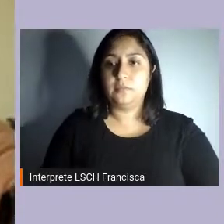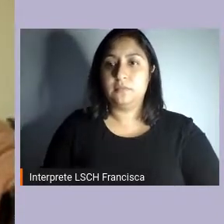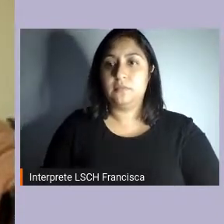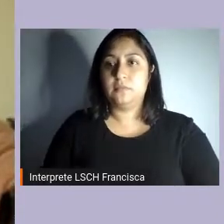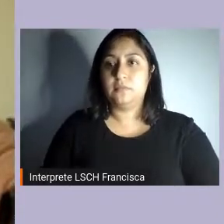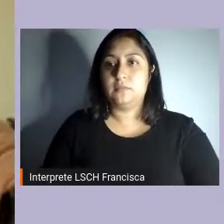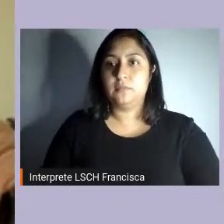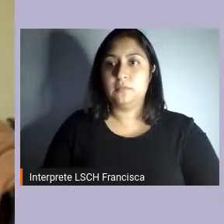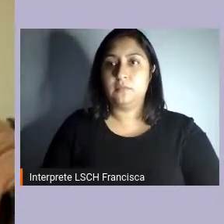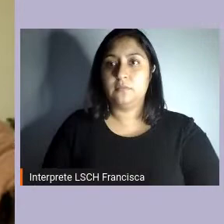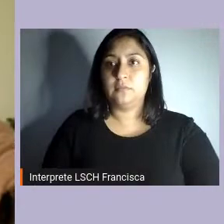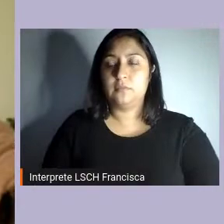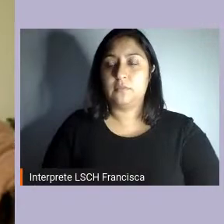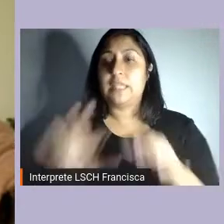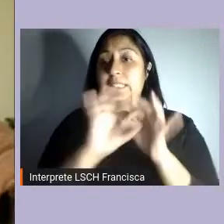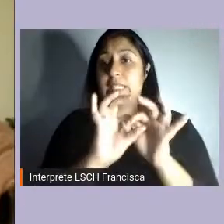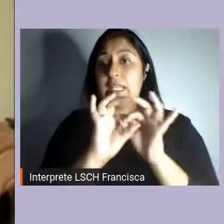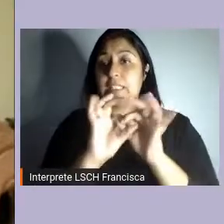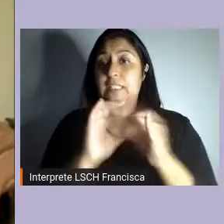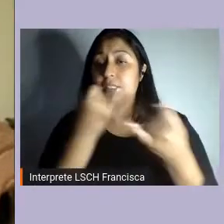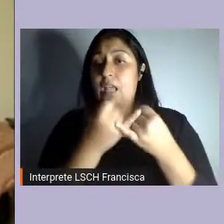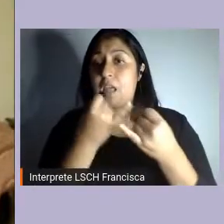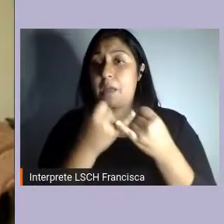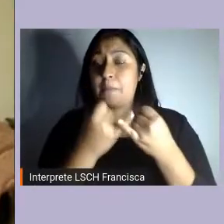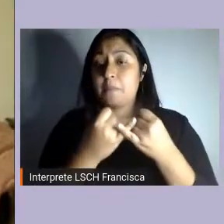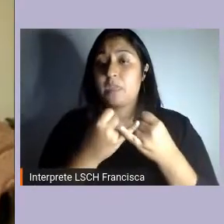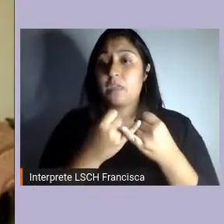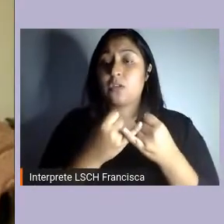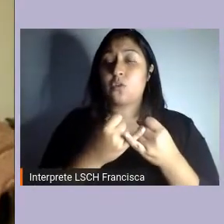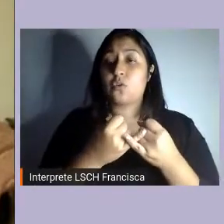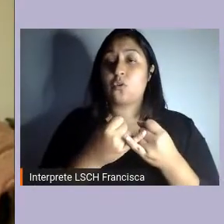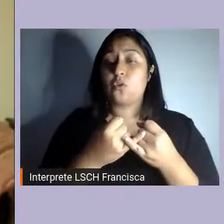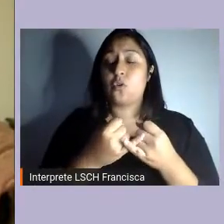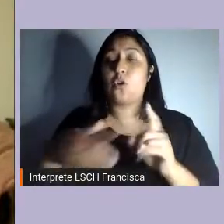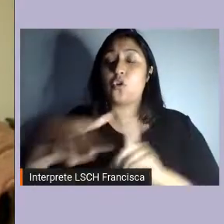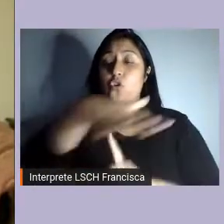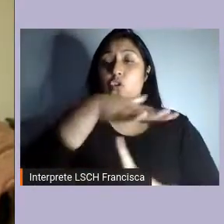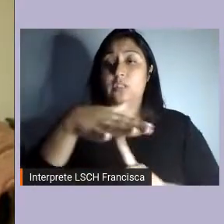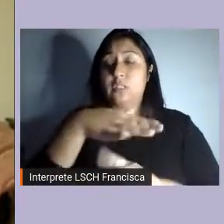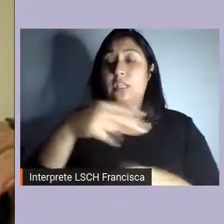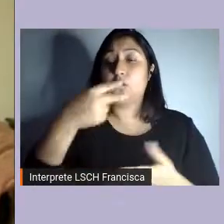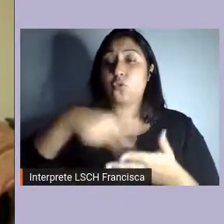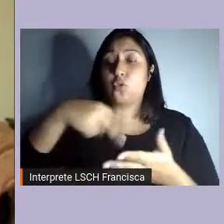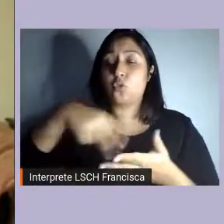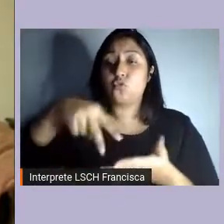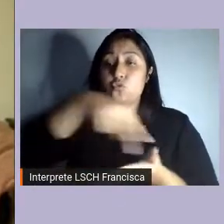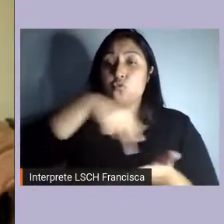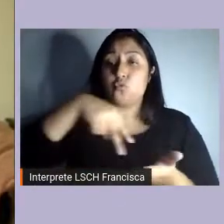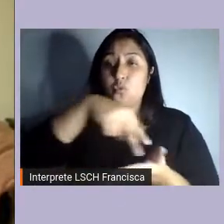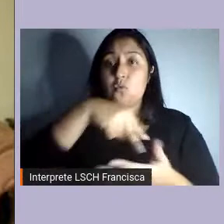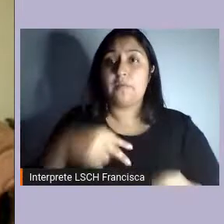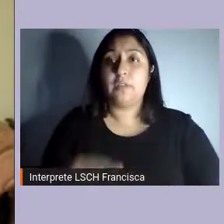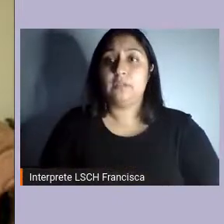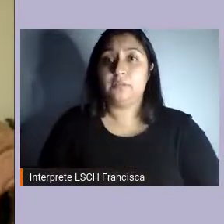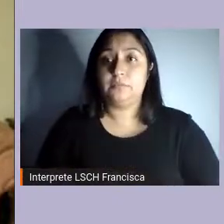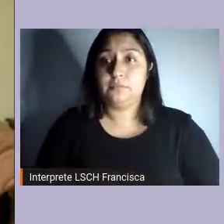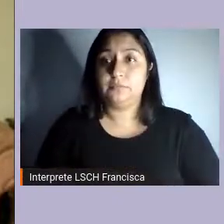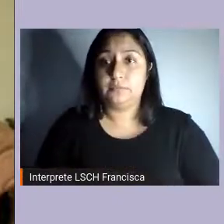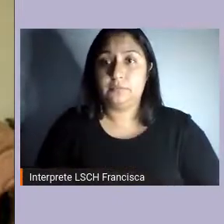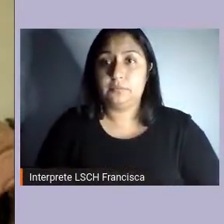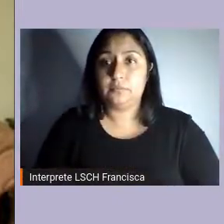Muchas gracias a los amigos de Ñuble, Contexto Ñuble, de Amazon. Hay hartos amigos siguiéndonos acá.